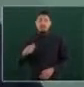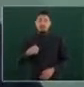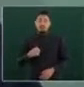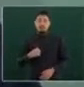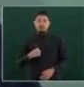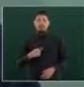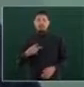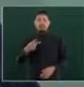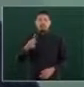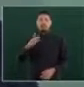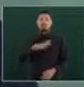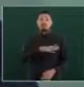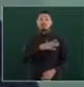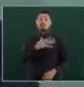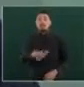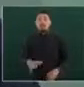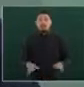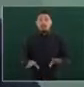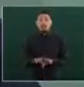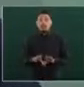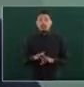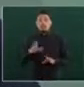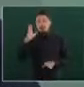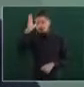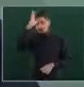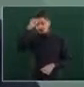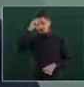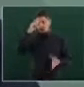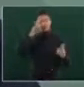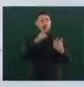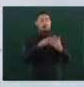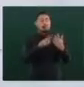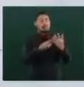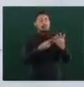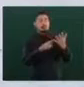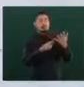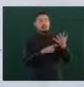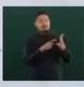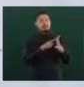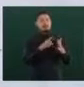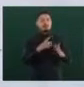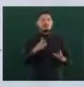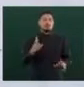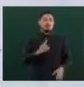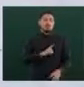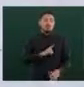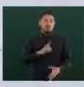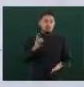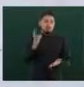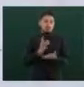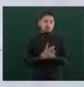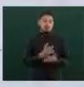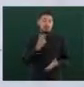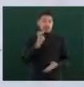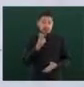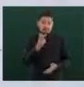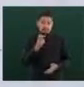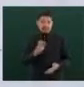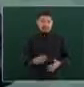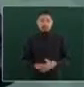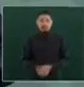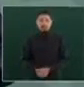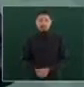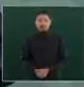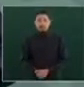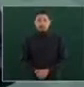los que deseen y al mismo tiempo eso no suponga un perjuicio para ellos claro dónde podemos consultar este plan